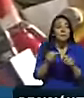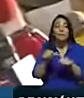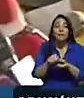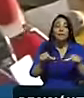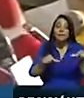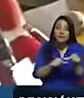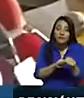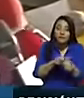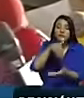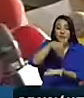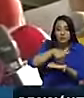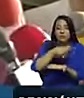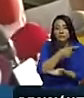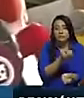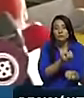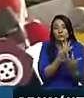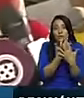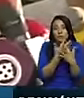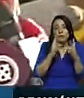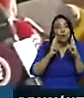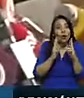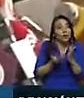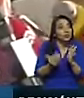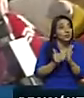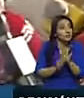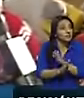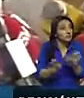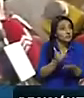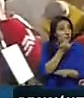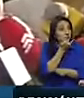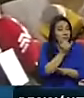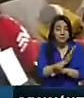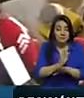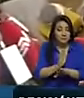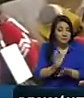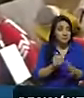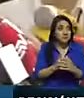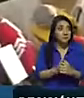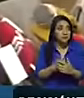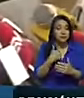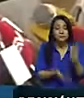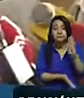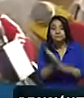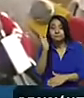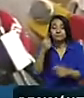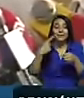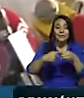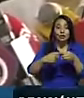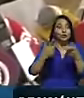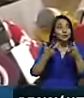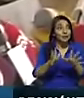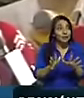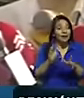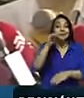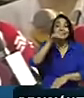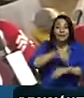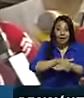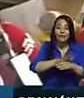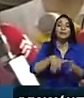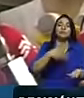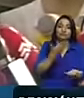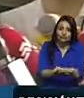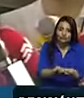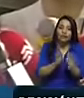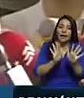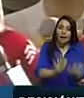centro se ha pronunciado Ojalá y no vuelva a cometer errores nosotros de aquí nos vamos para la ciudad de Quito y en la tarde estaremos justamente